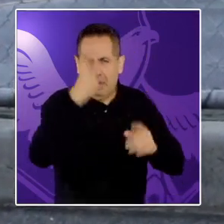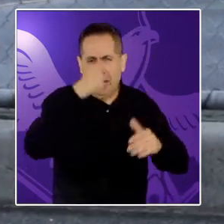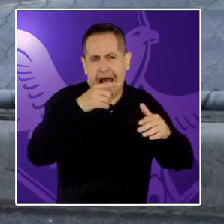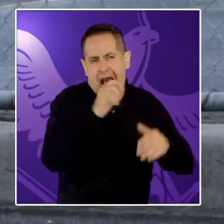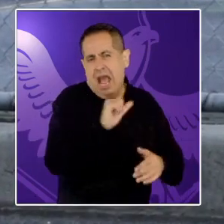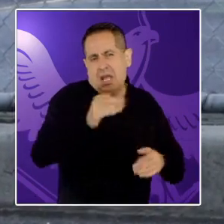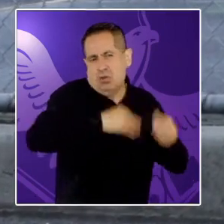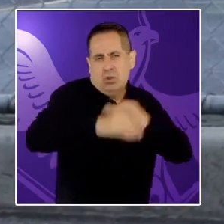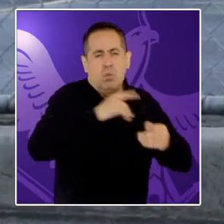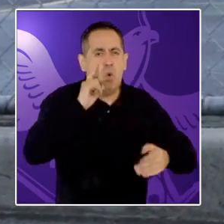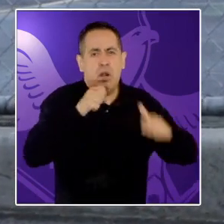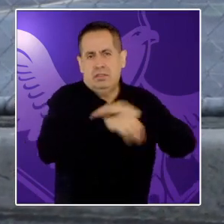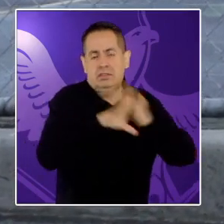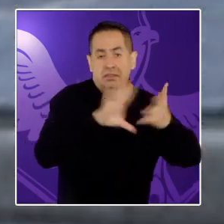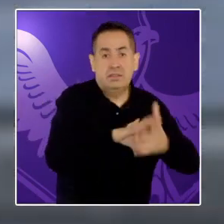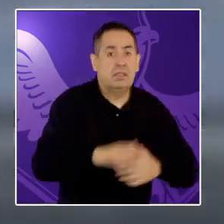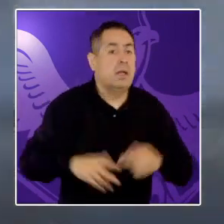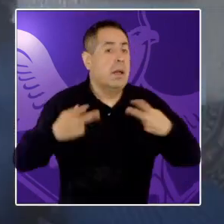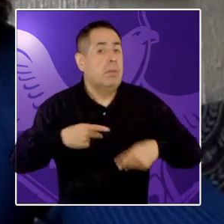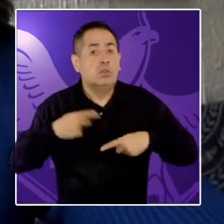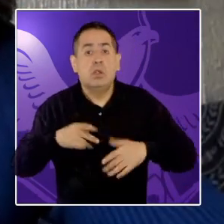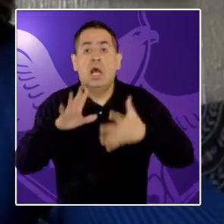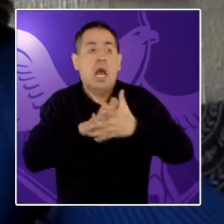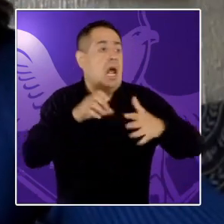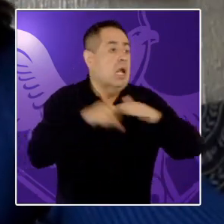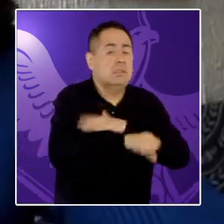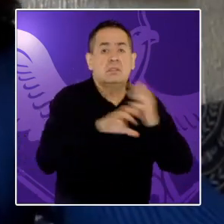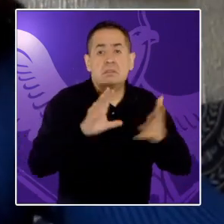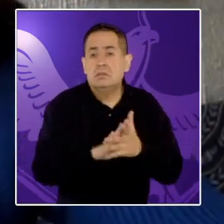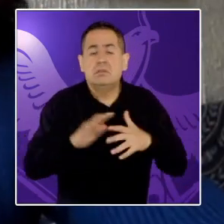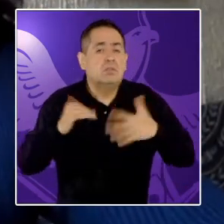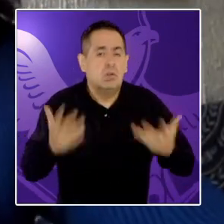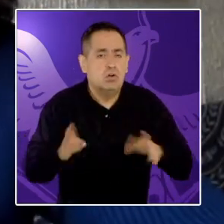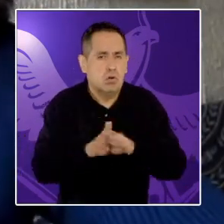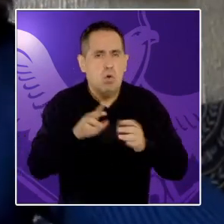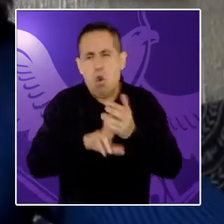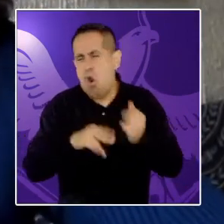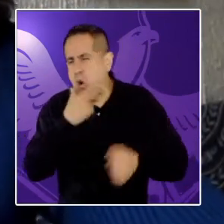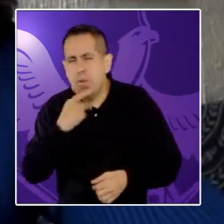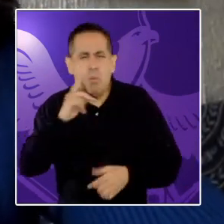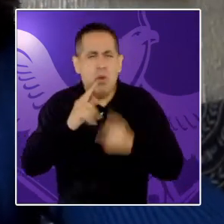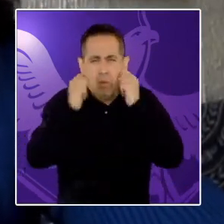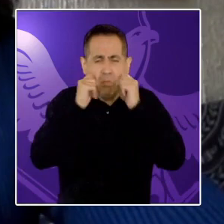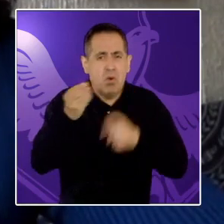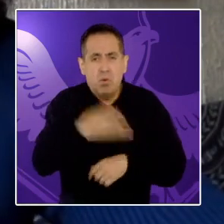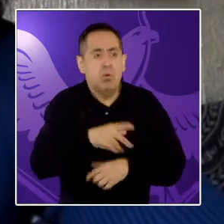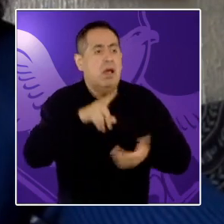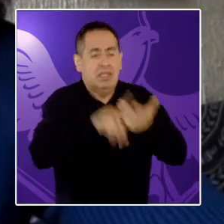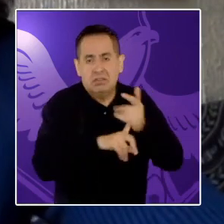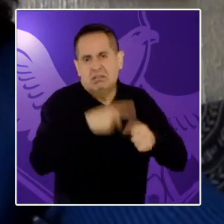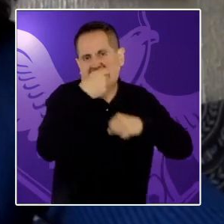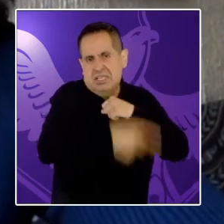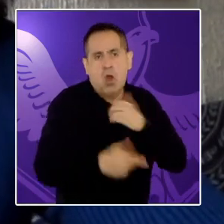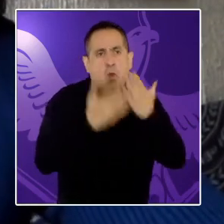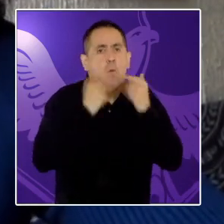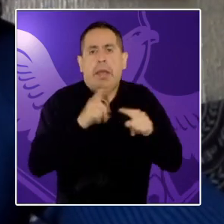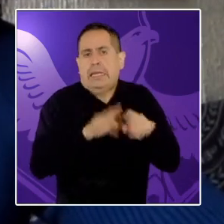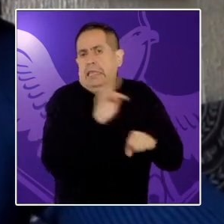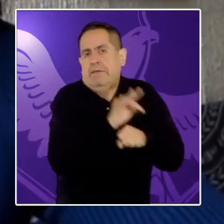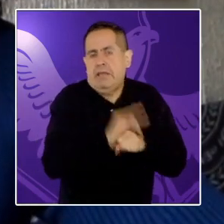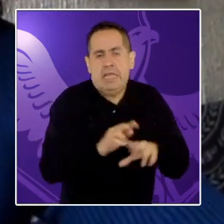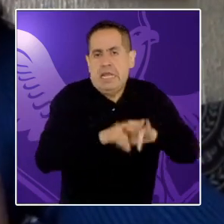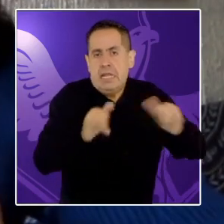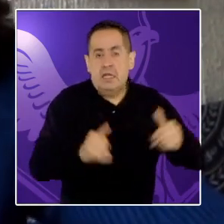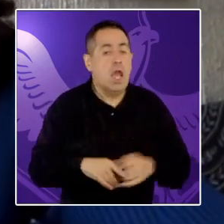las mujeres en reclusión. Todas las personas privadas de la libertad, sean hombres o mujeres, son consideradas una población en situación